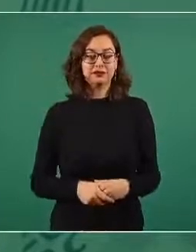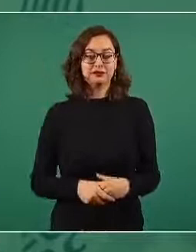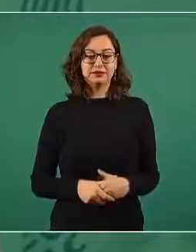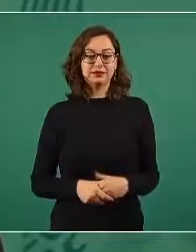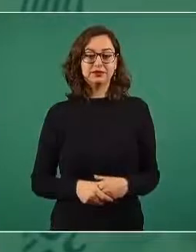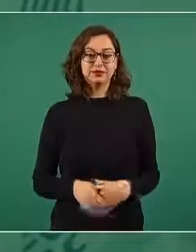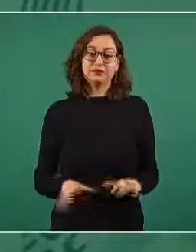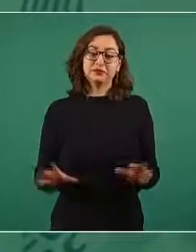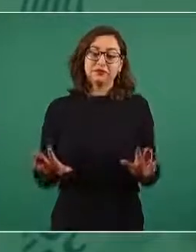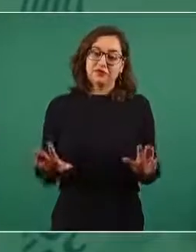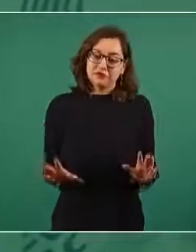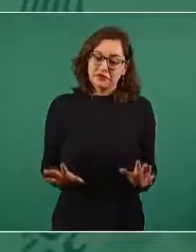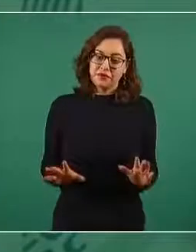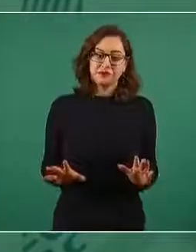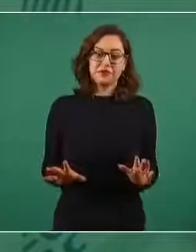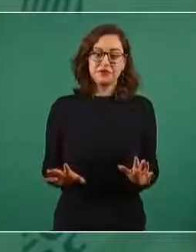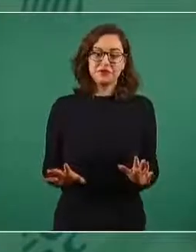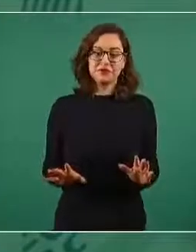Pero bueno,